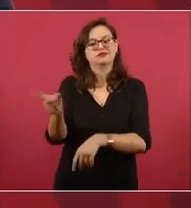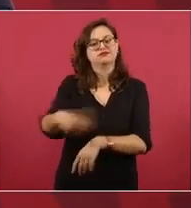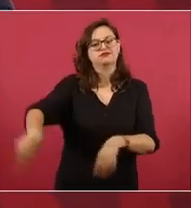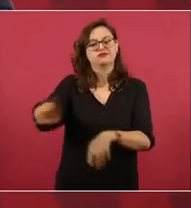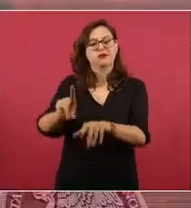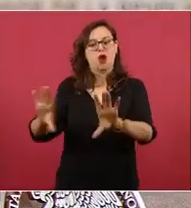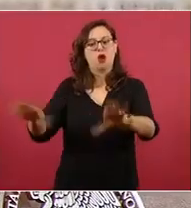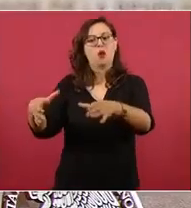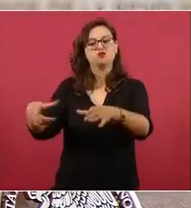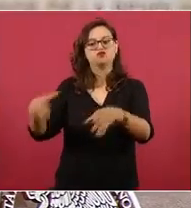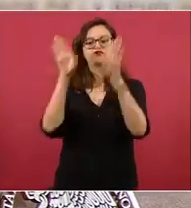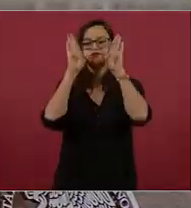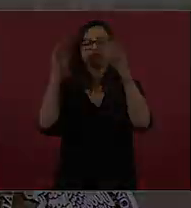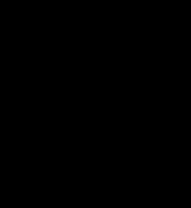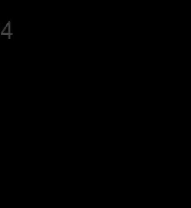conservadores